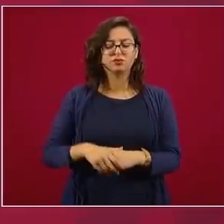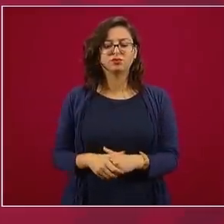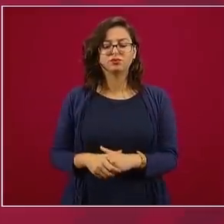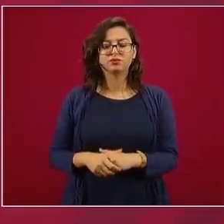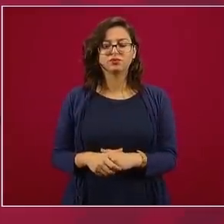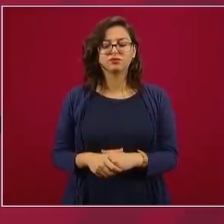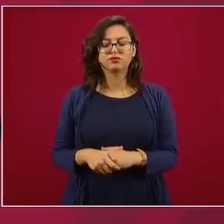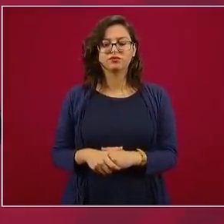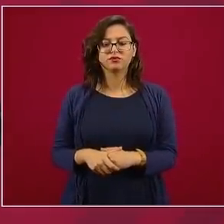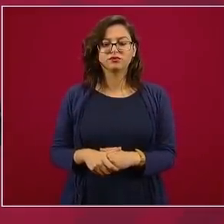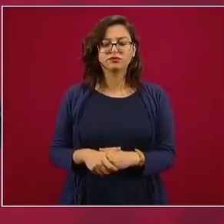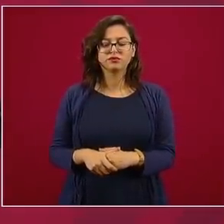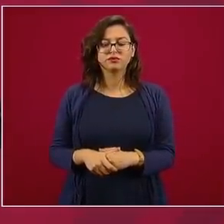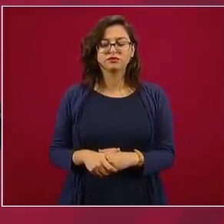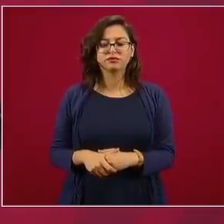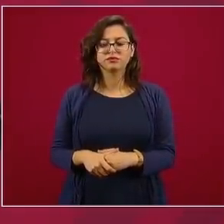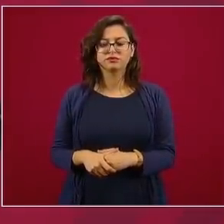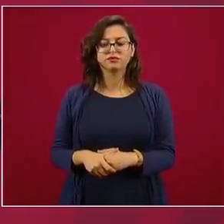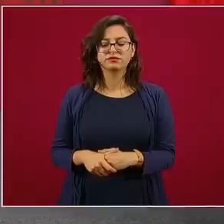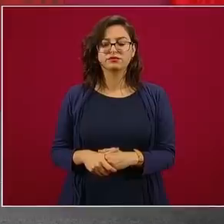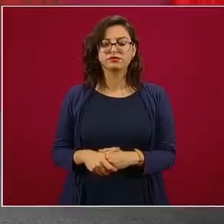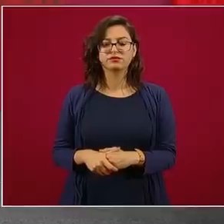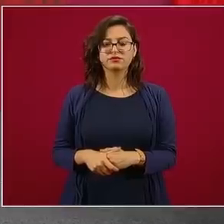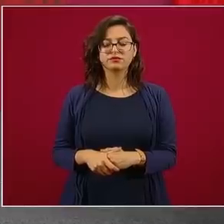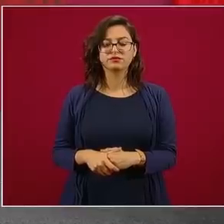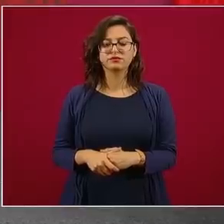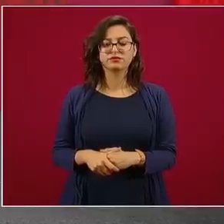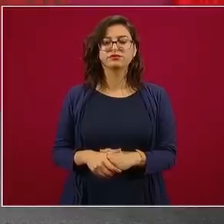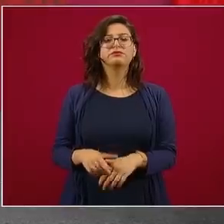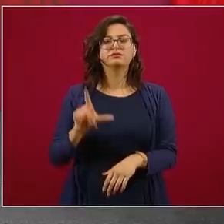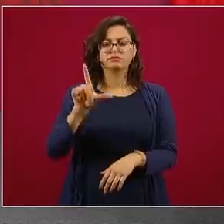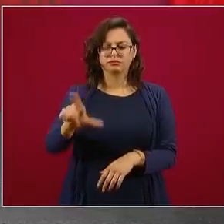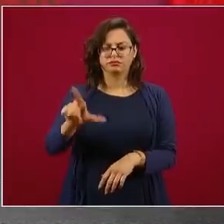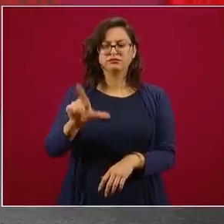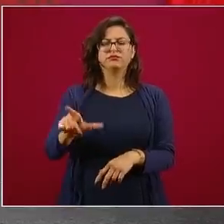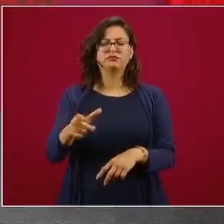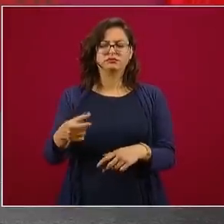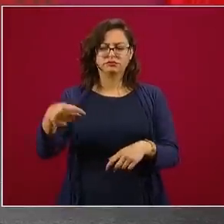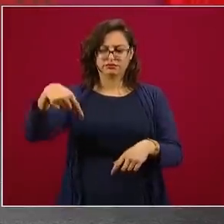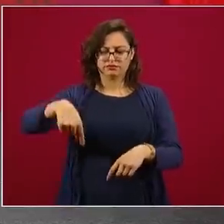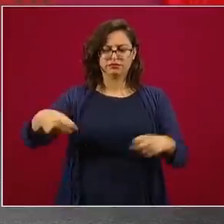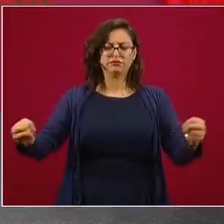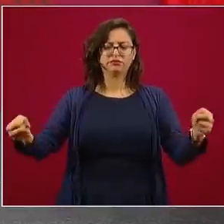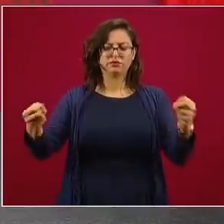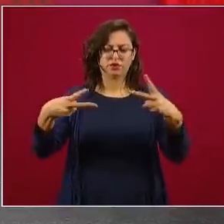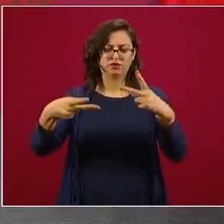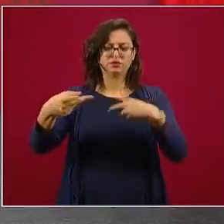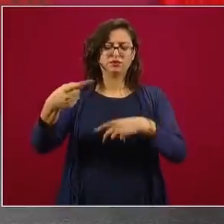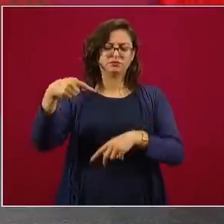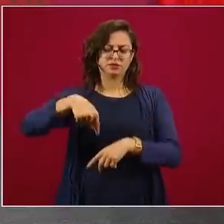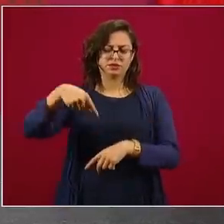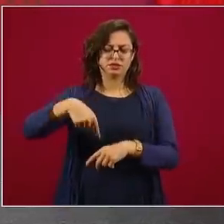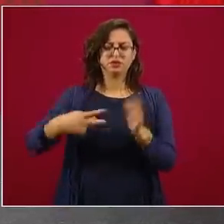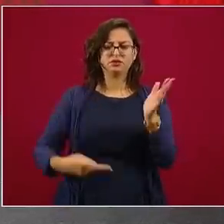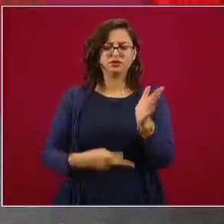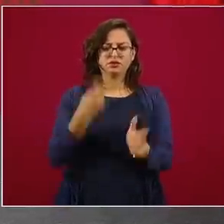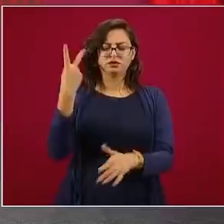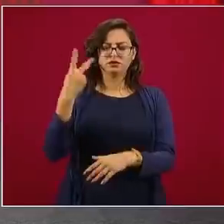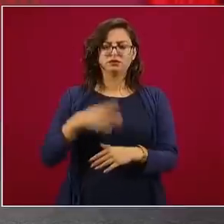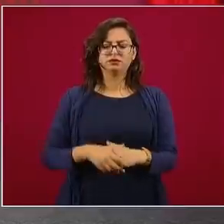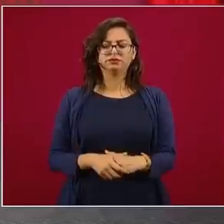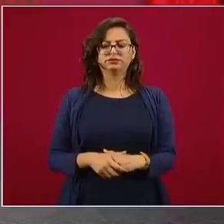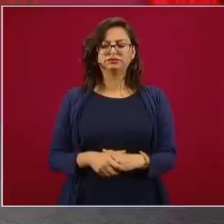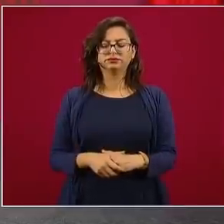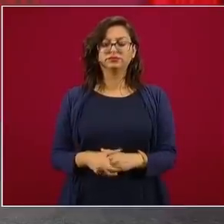Y el lunes nos volvemos a encontrar aquí,